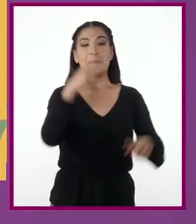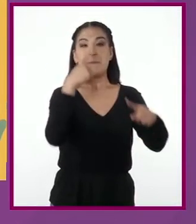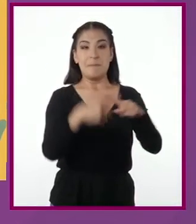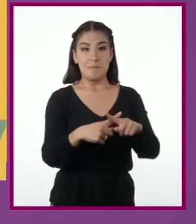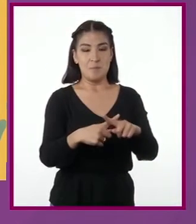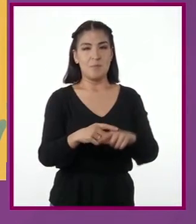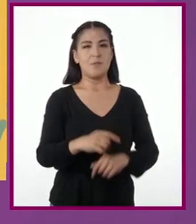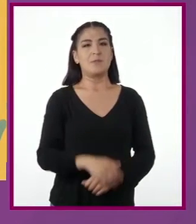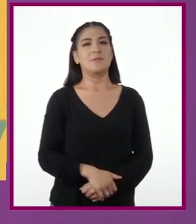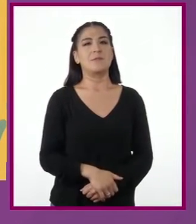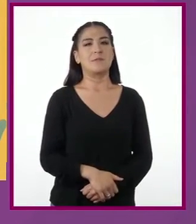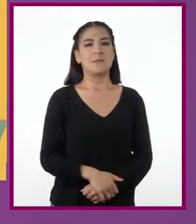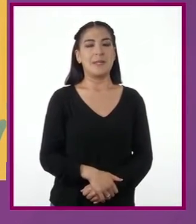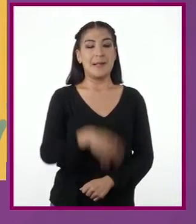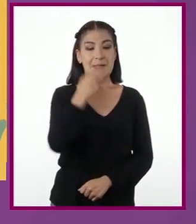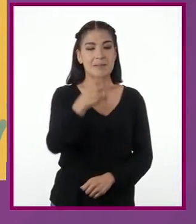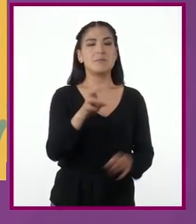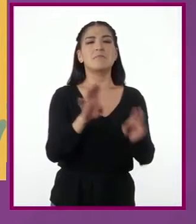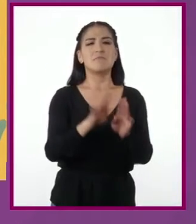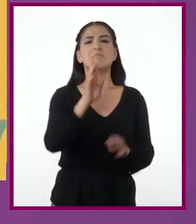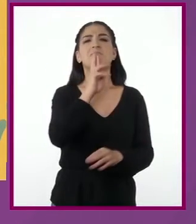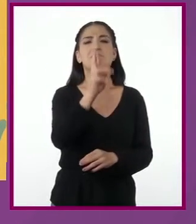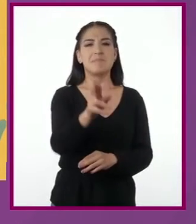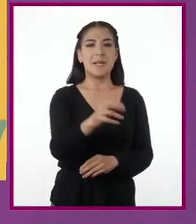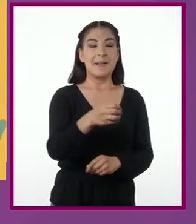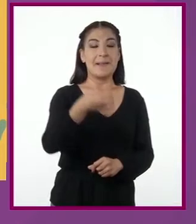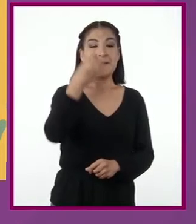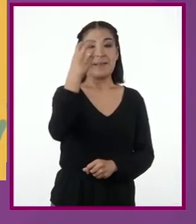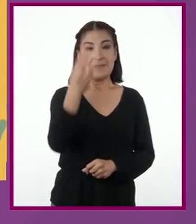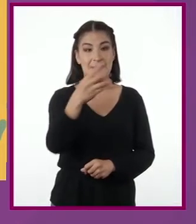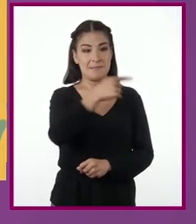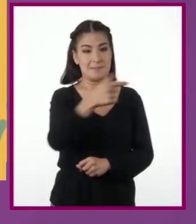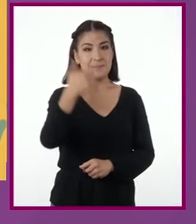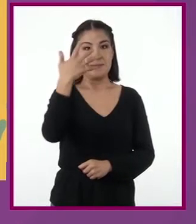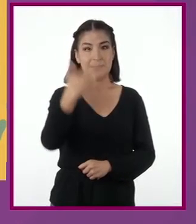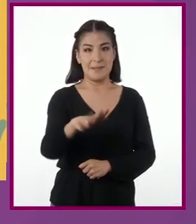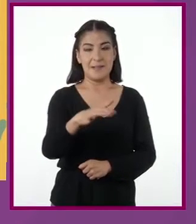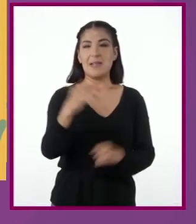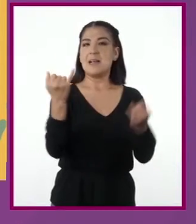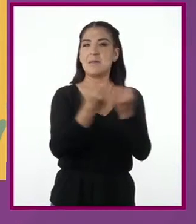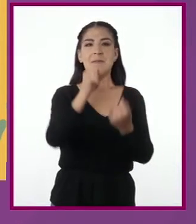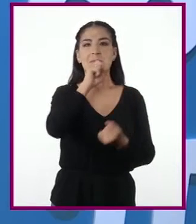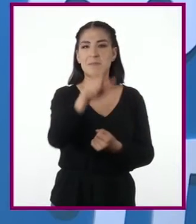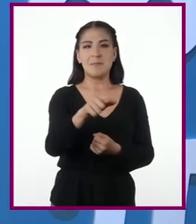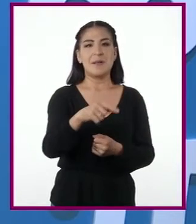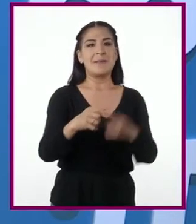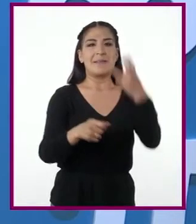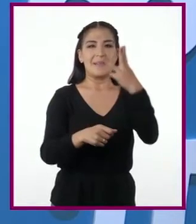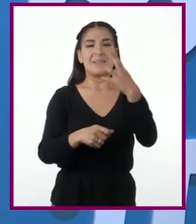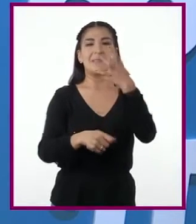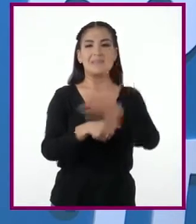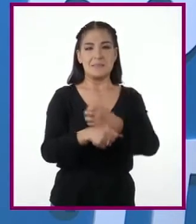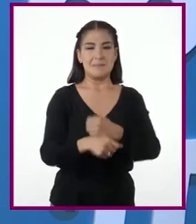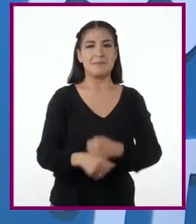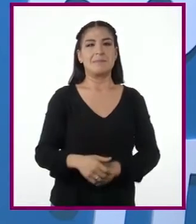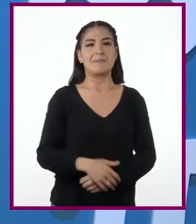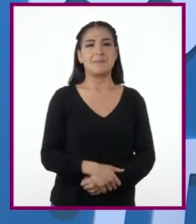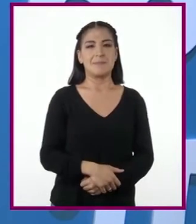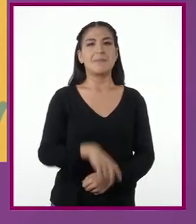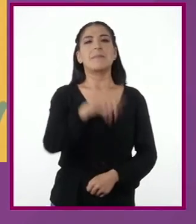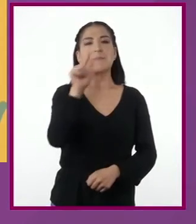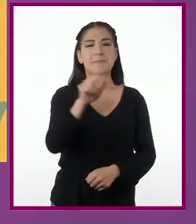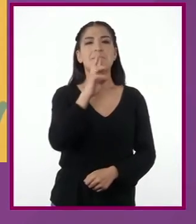Multiplicando la fracción, esto significa que 3 décimos es la mitad de 3/5. Resolvamos el siguiente